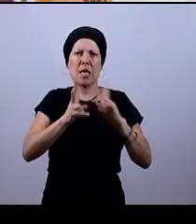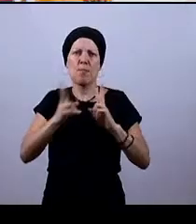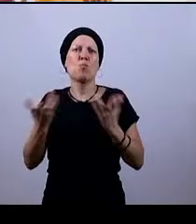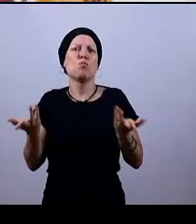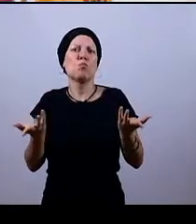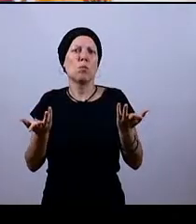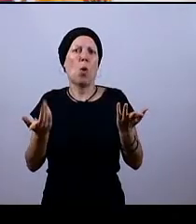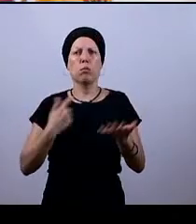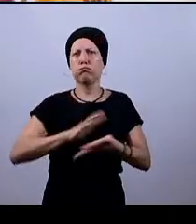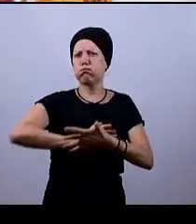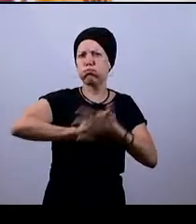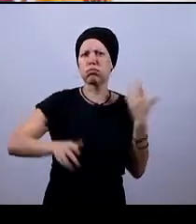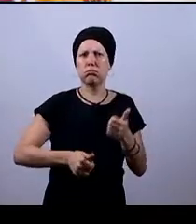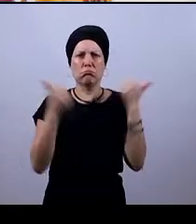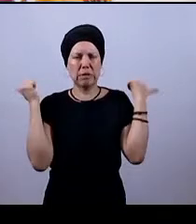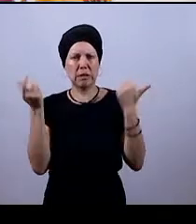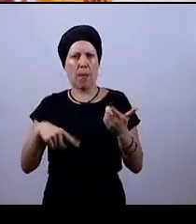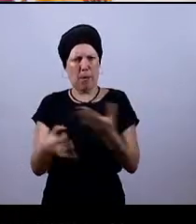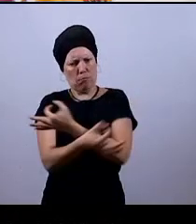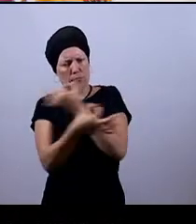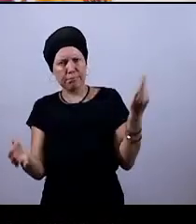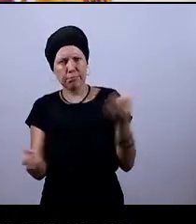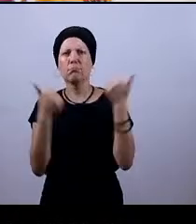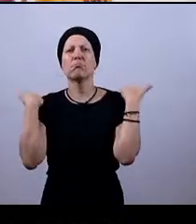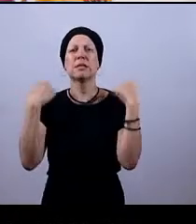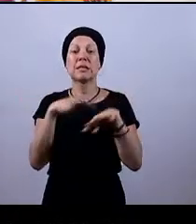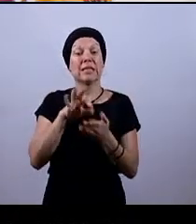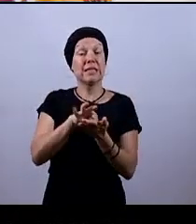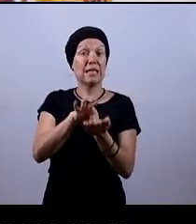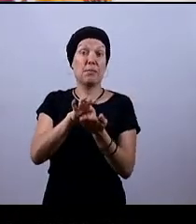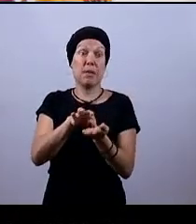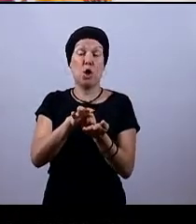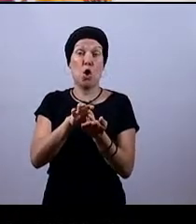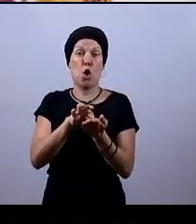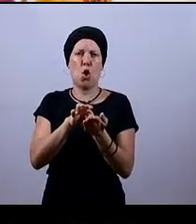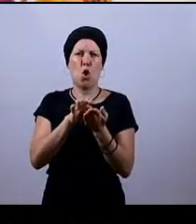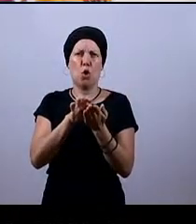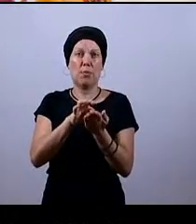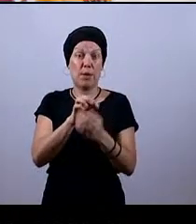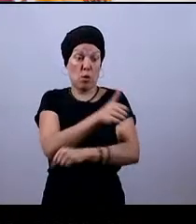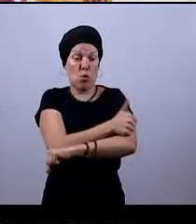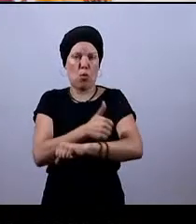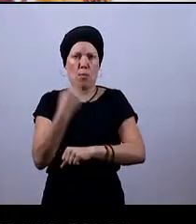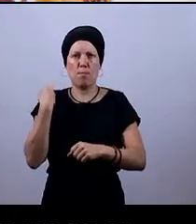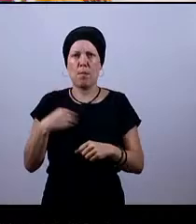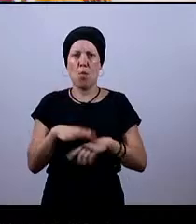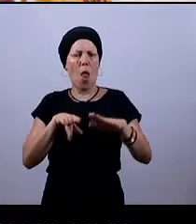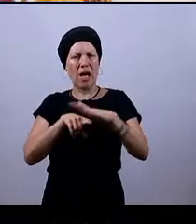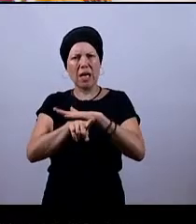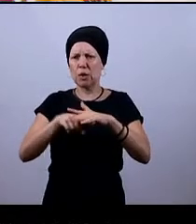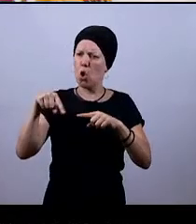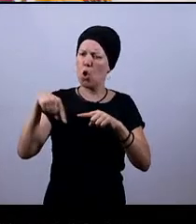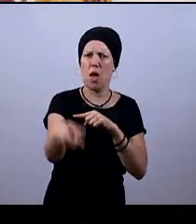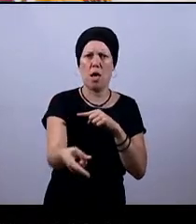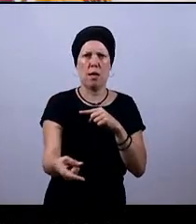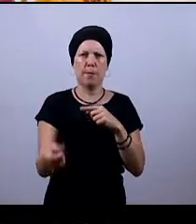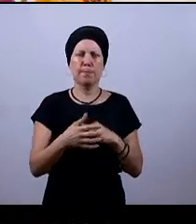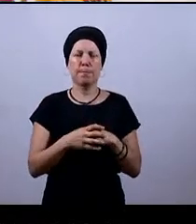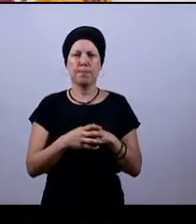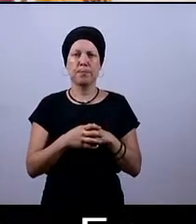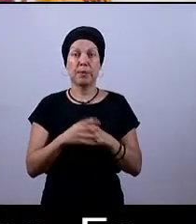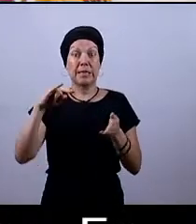mayor celeridad y eficacia a la prestación de servicios a los ciudadanos, en una gestión diaria en la que